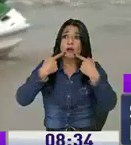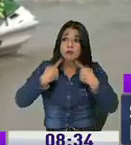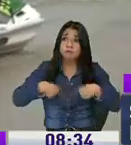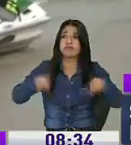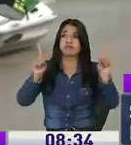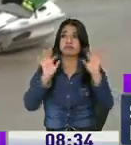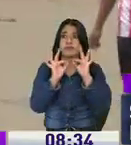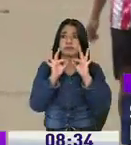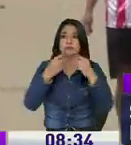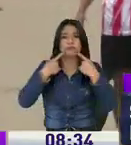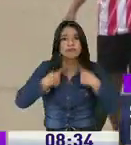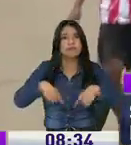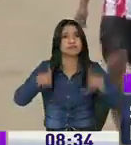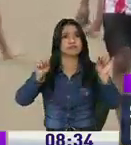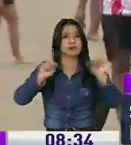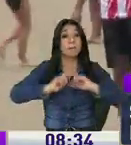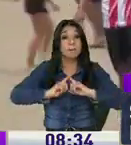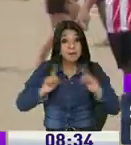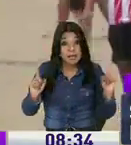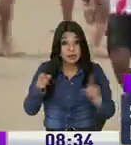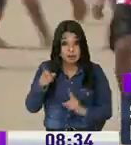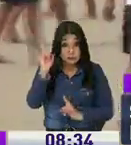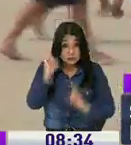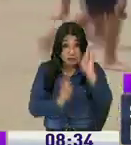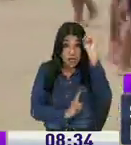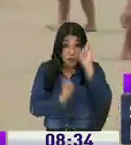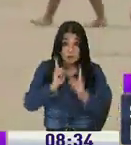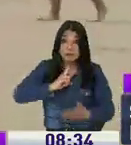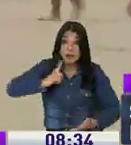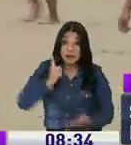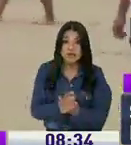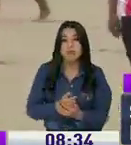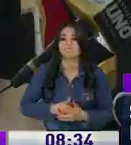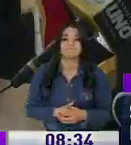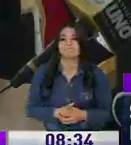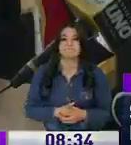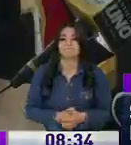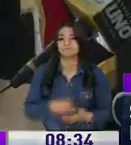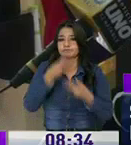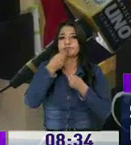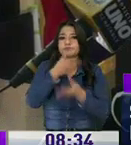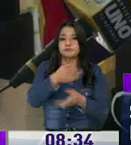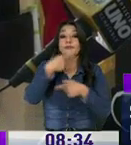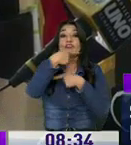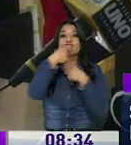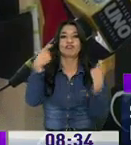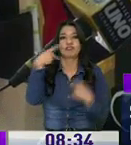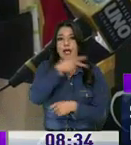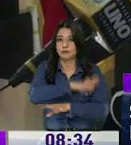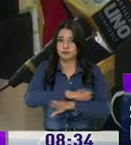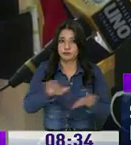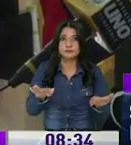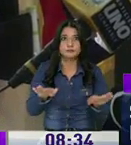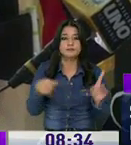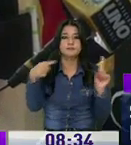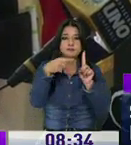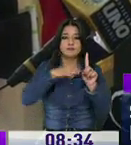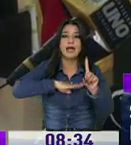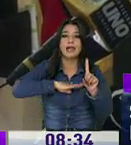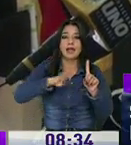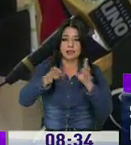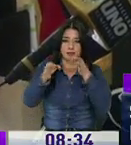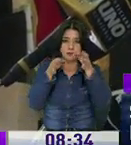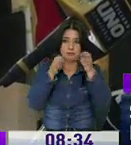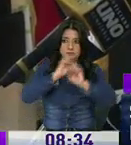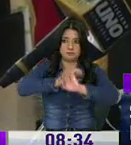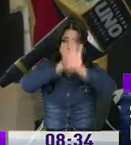redes sociales. Supuestamente era el balneario del Cantón Salinas. Esta información fue categóricamente desmentida por el alcalde de